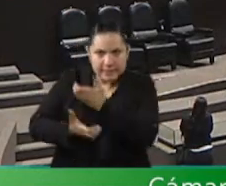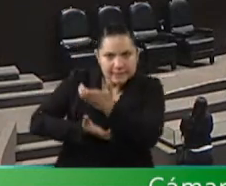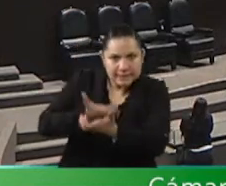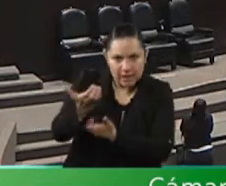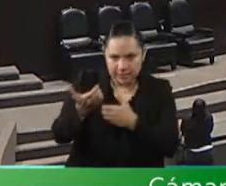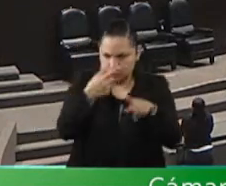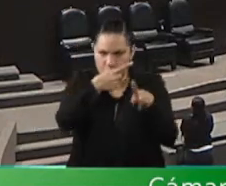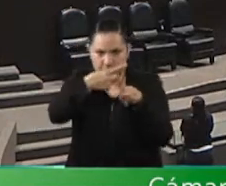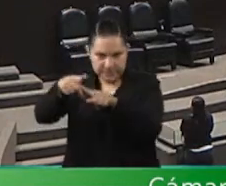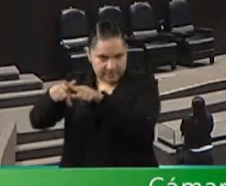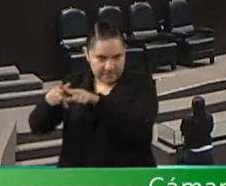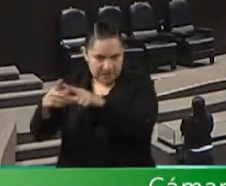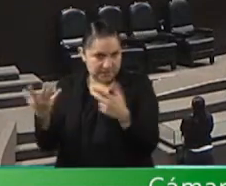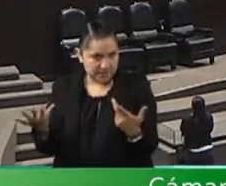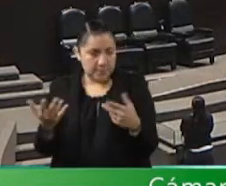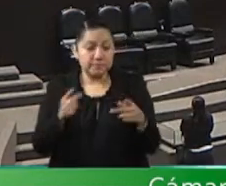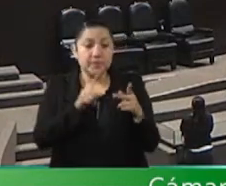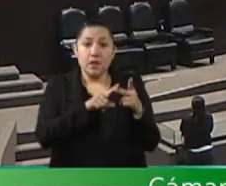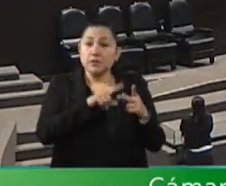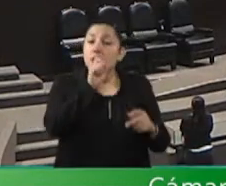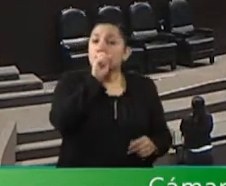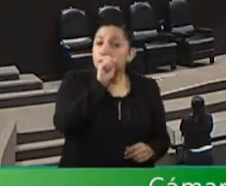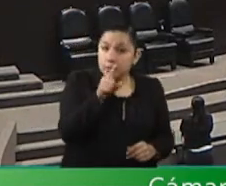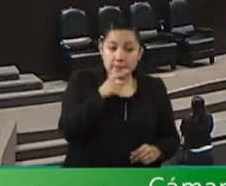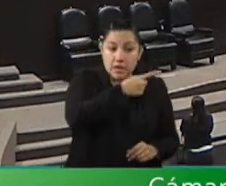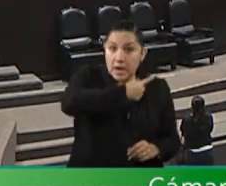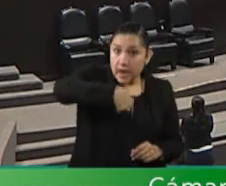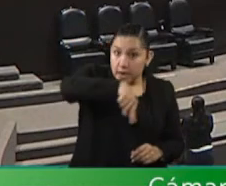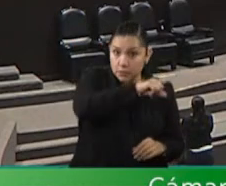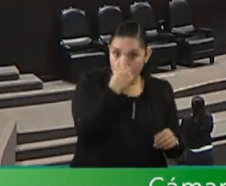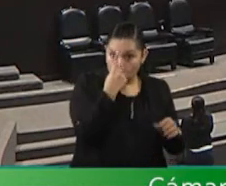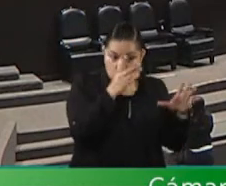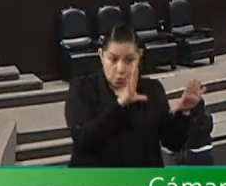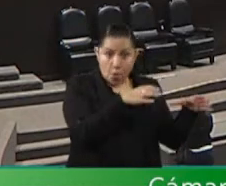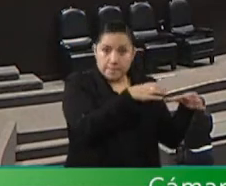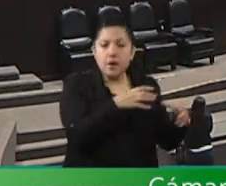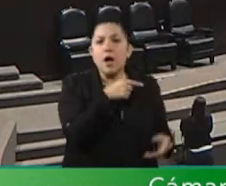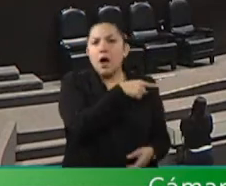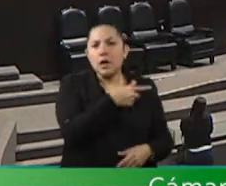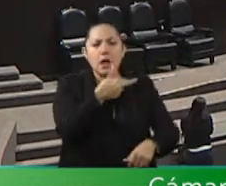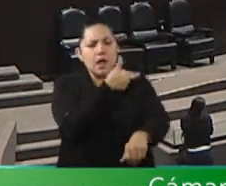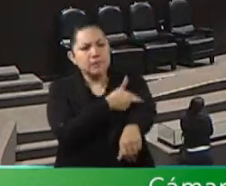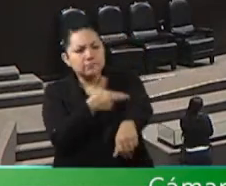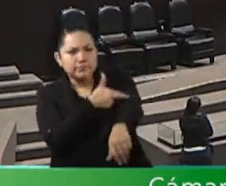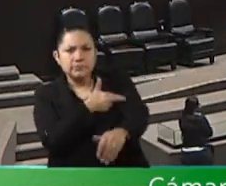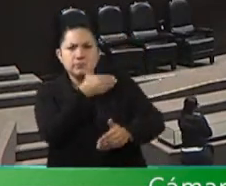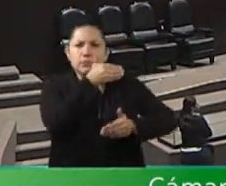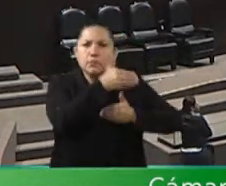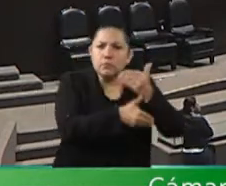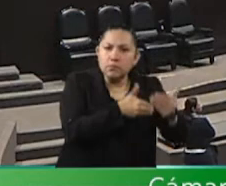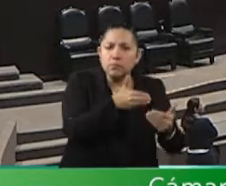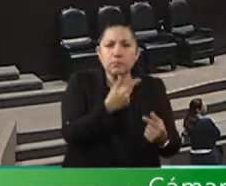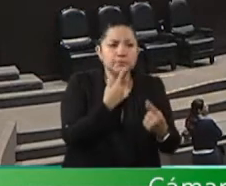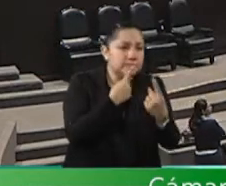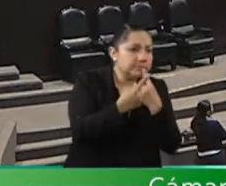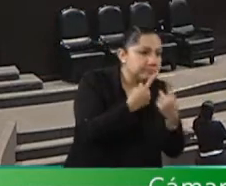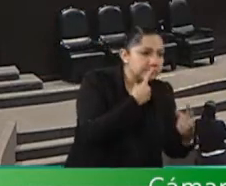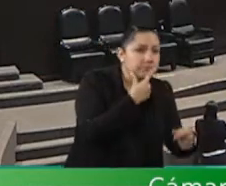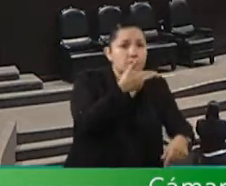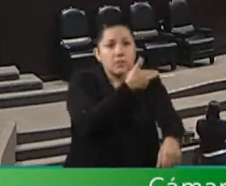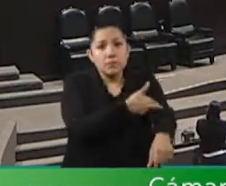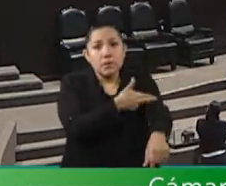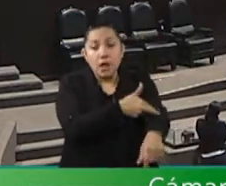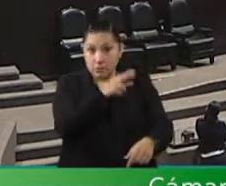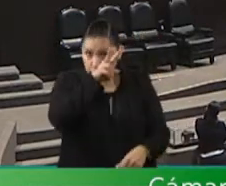pueden operarse a burocracias complejas que alentan los procesos de decisión y no permiten una pronta respuesta a las